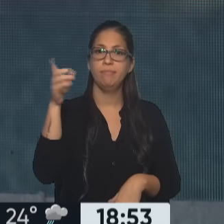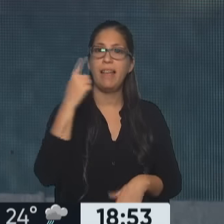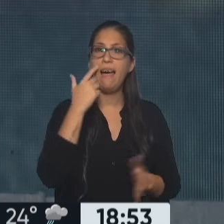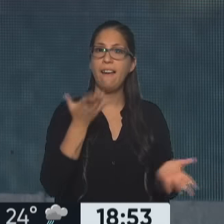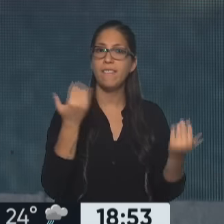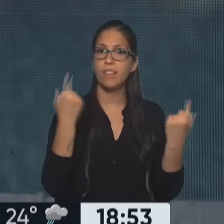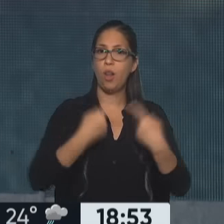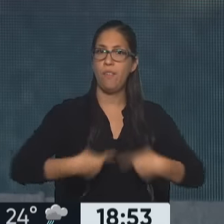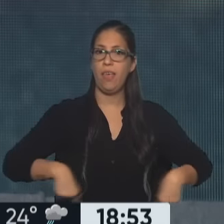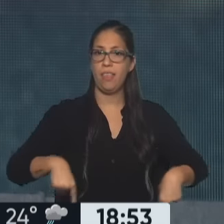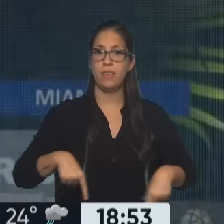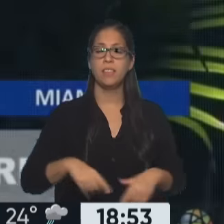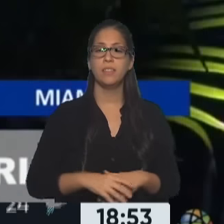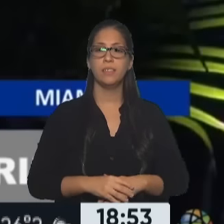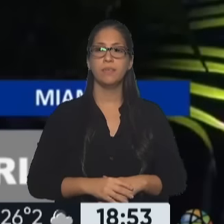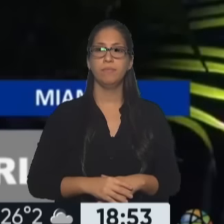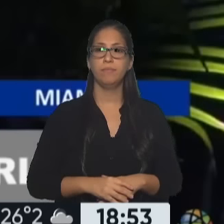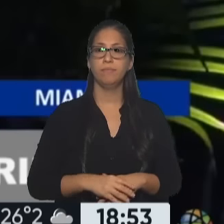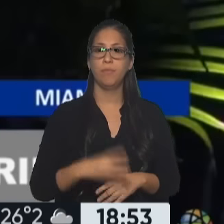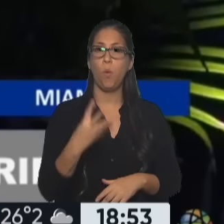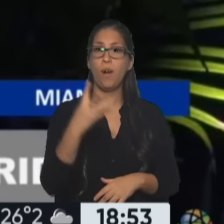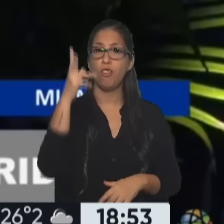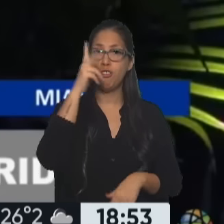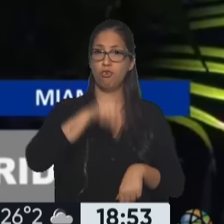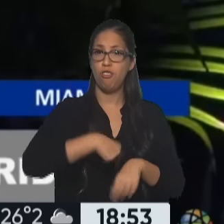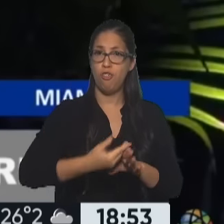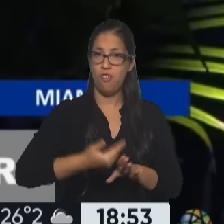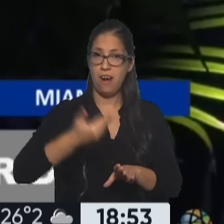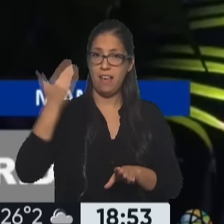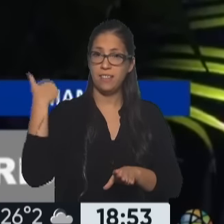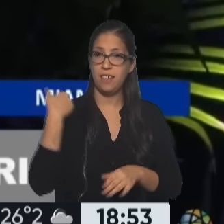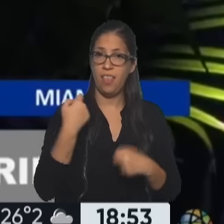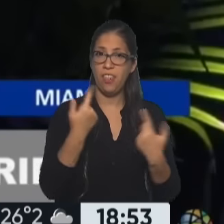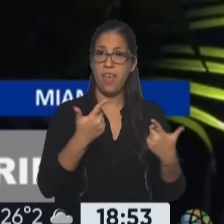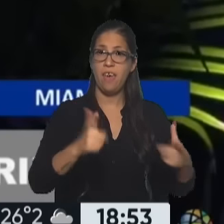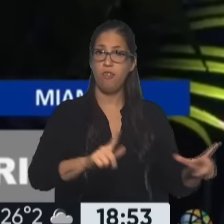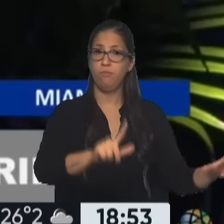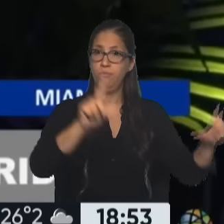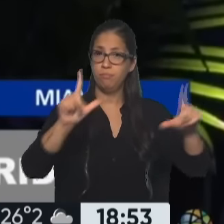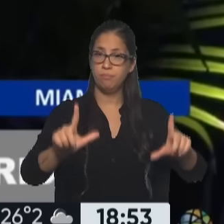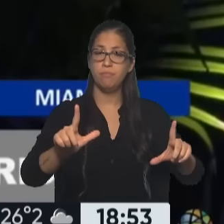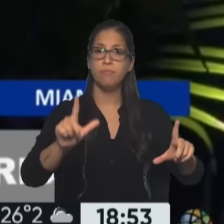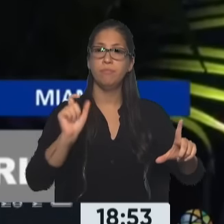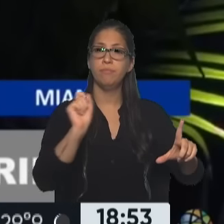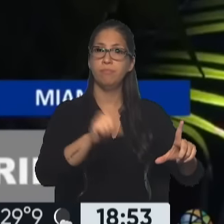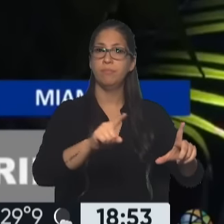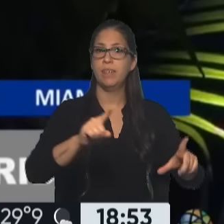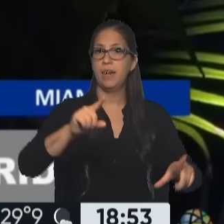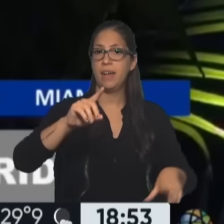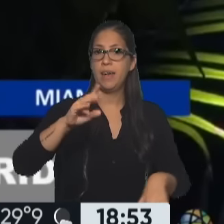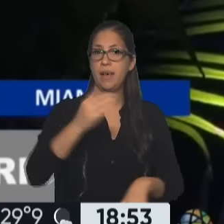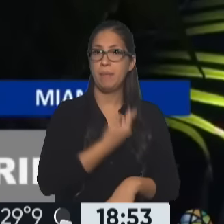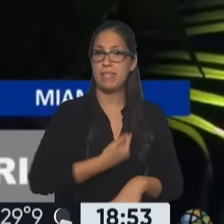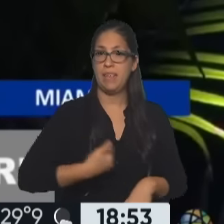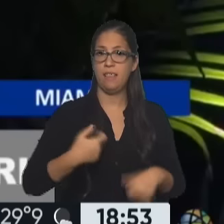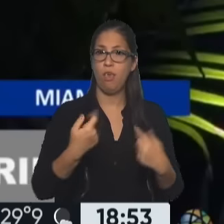repasar lo que sucedía hace exactamente 48 horas. La distinción a Milei, el jefe de Estado argentino,